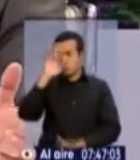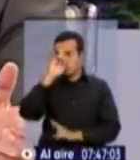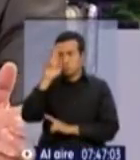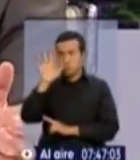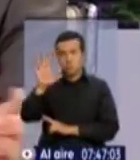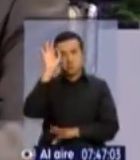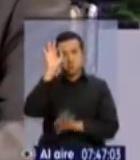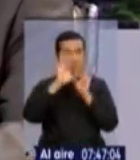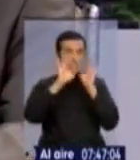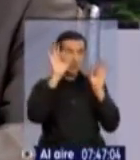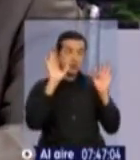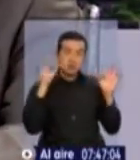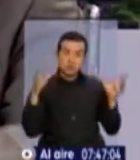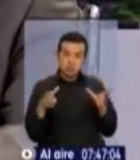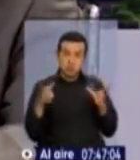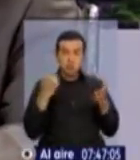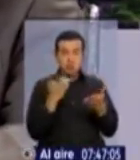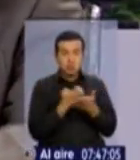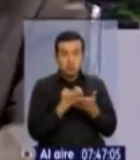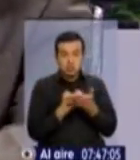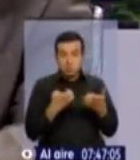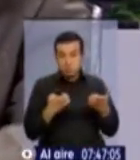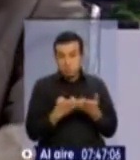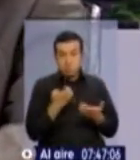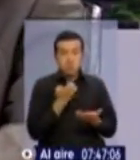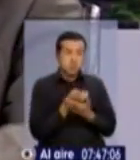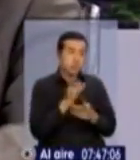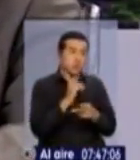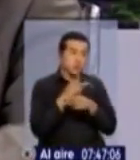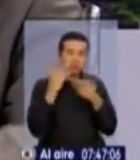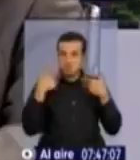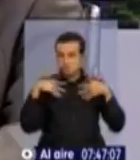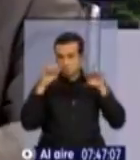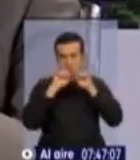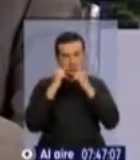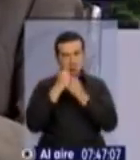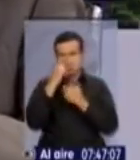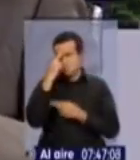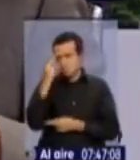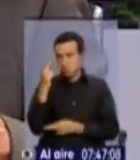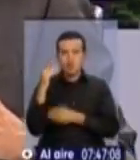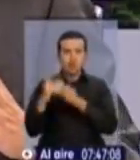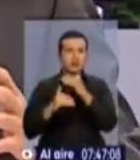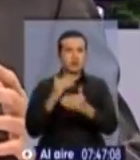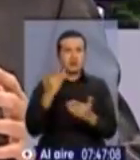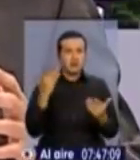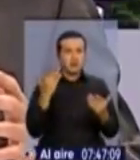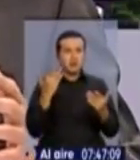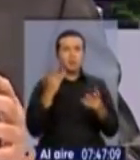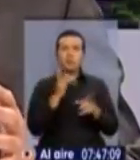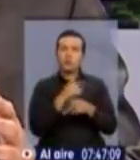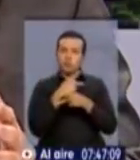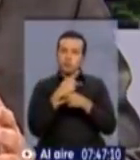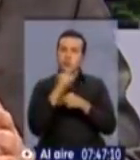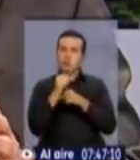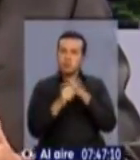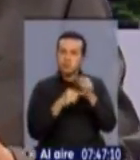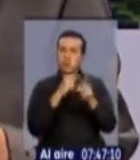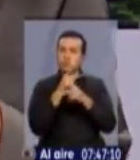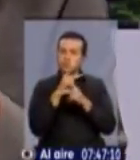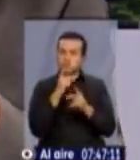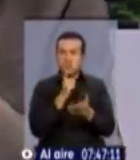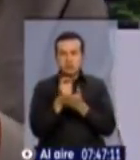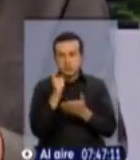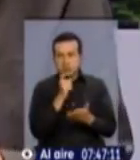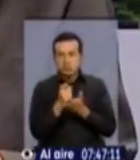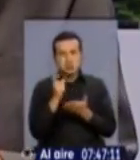en la parte de su equipo económico productivo social lo que fuera pero ya te das cuenta como el sector productivo empieza con este tema si aquí hay un